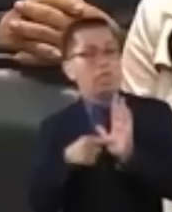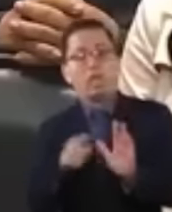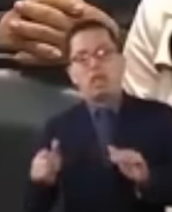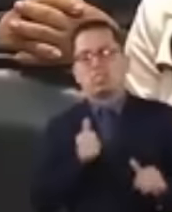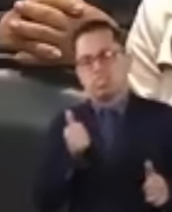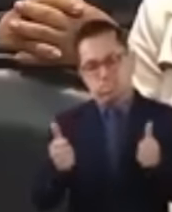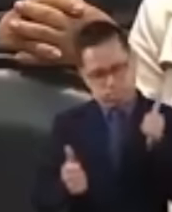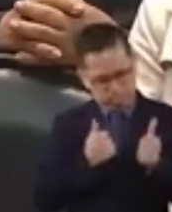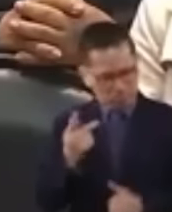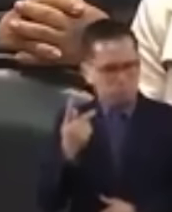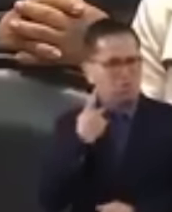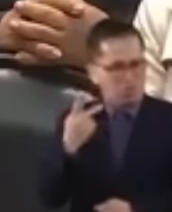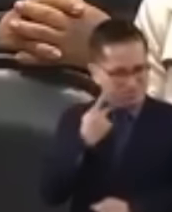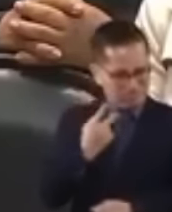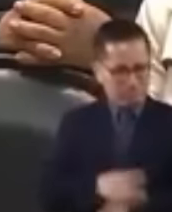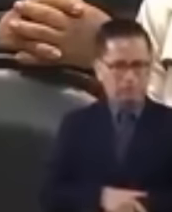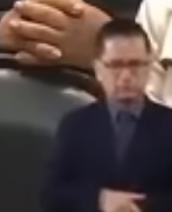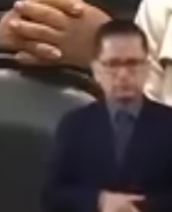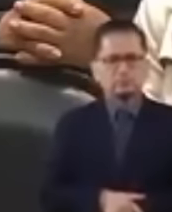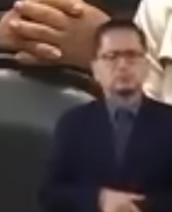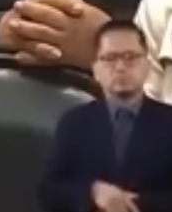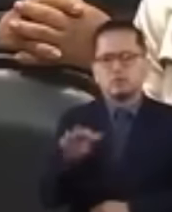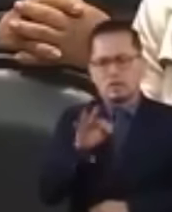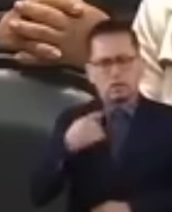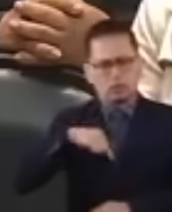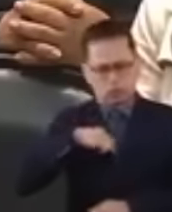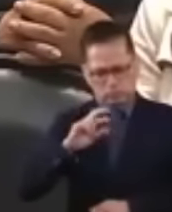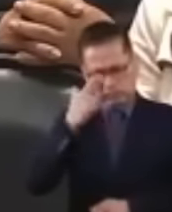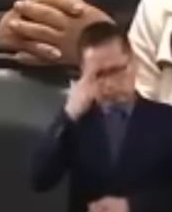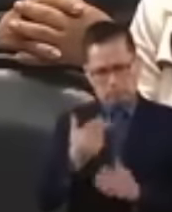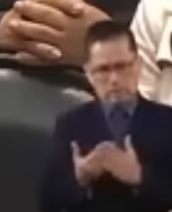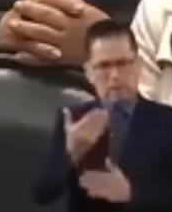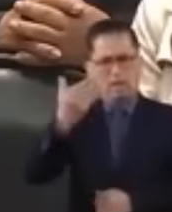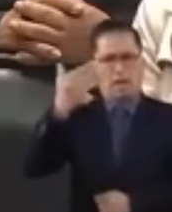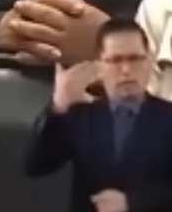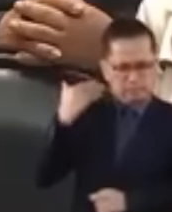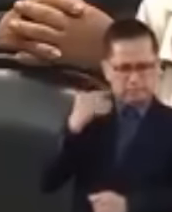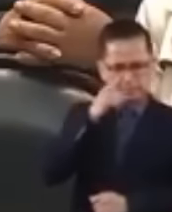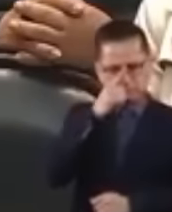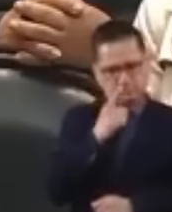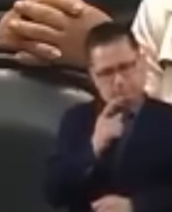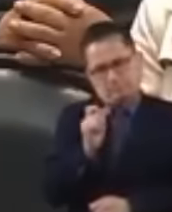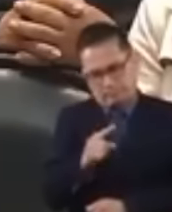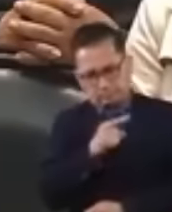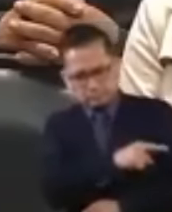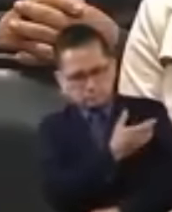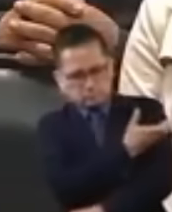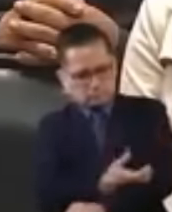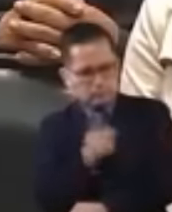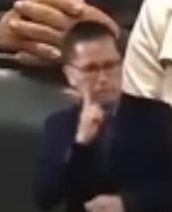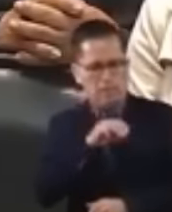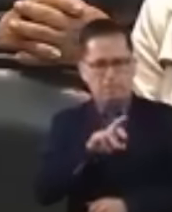tragedia. Porque si nos vamos atrás, como aquí lo dijera mi compañera Margarita García, el